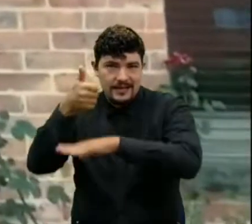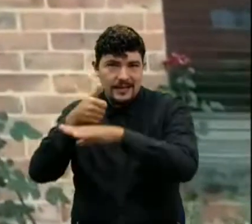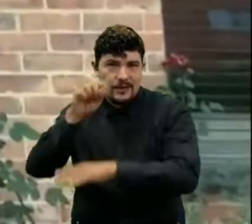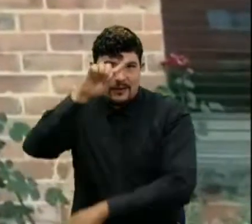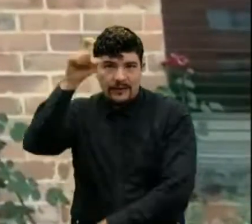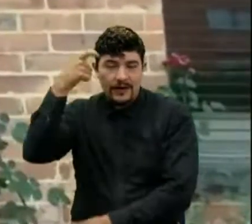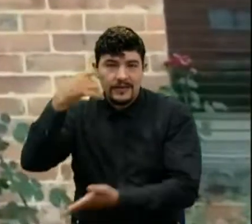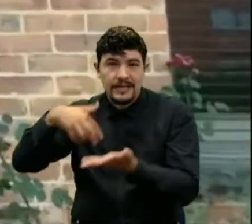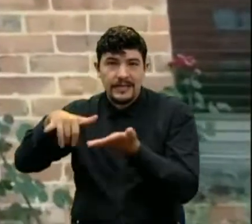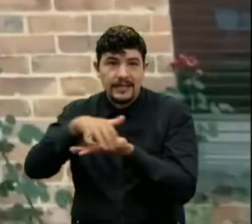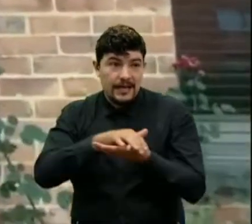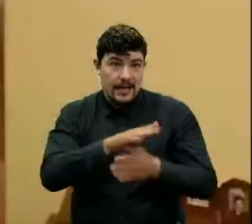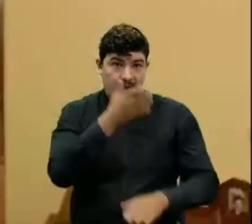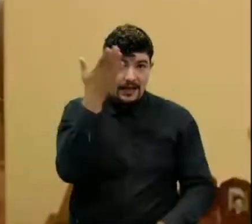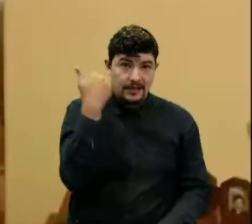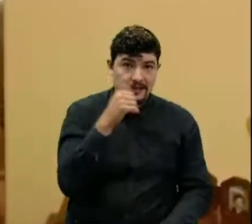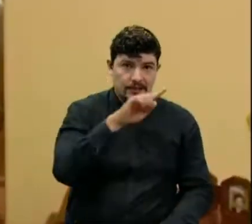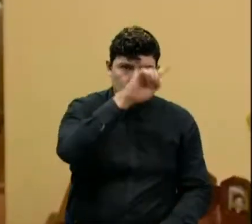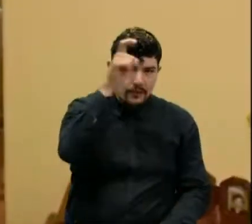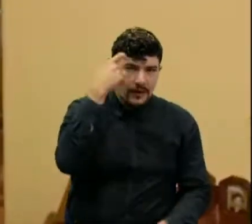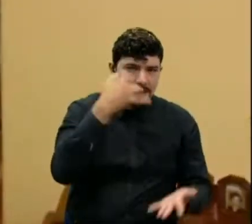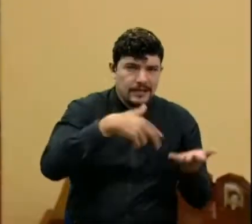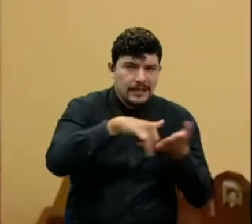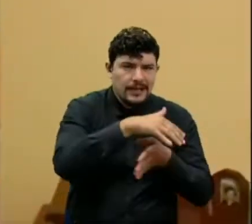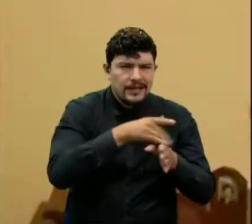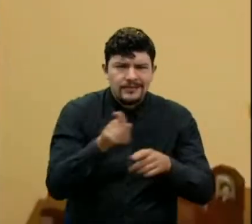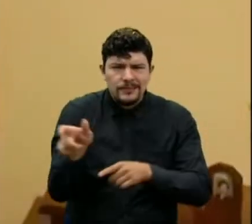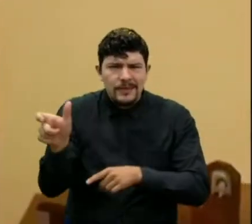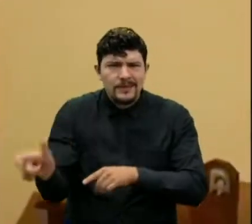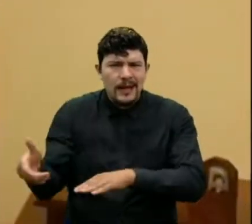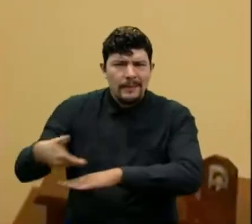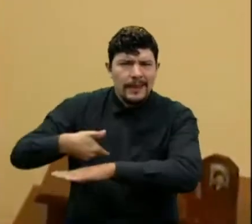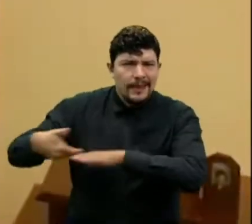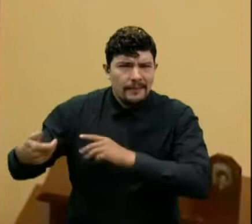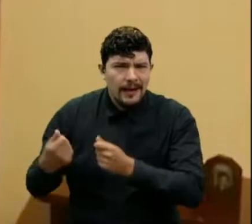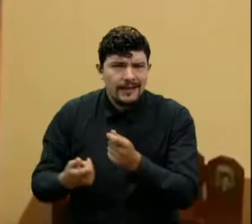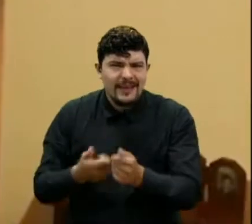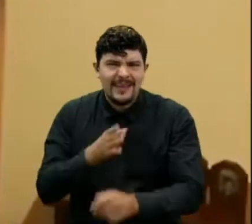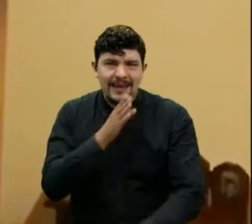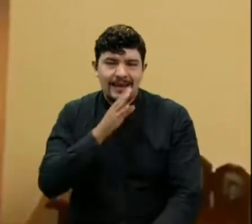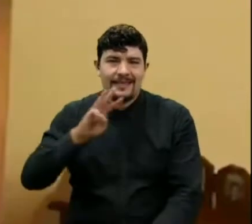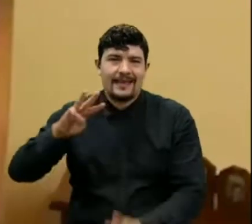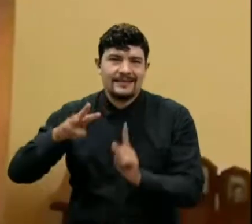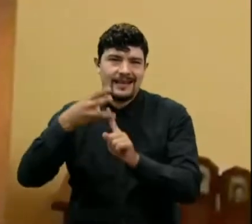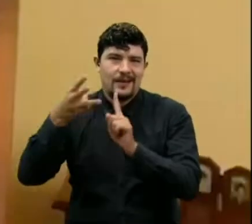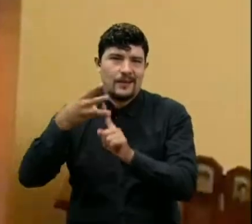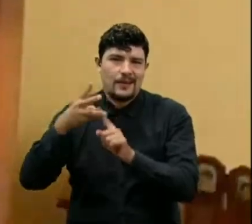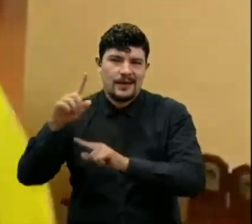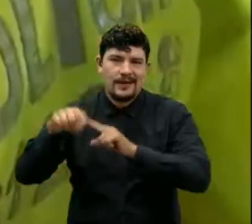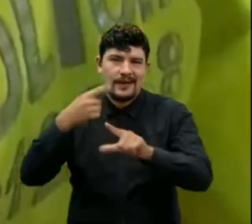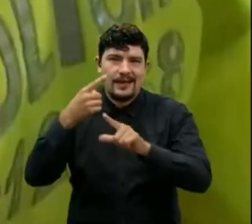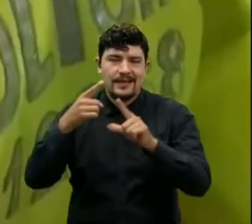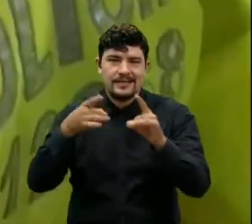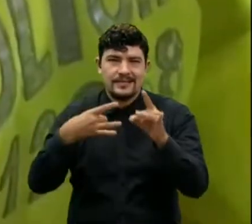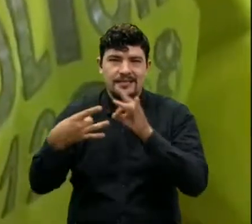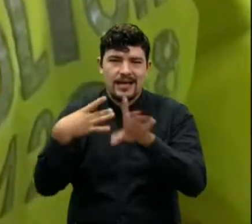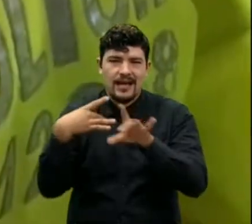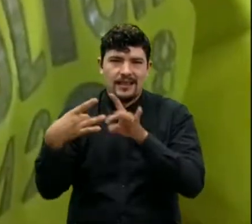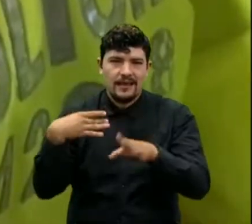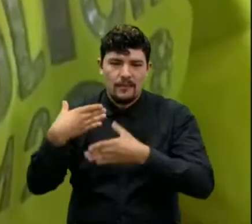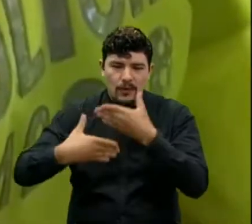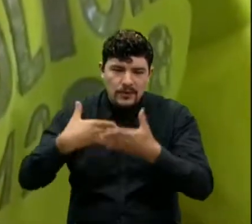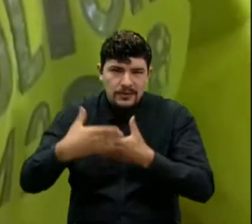aguilar manifestó que la solicitud del dinero lo realizó a través de un tercero con el que mandó un chat con una foto del proceso